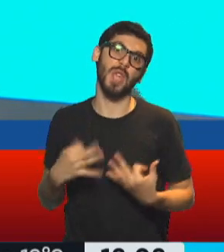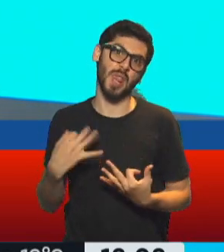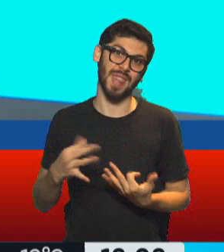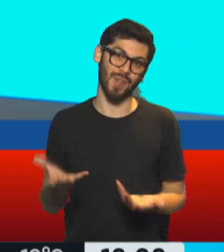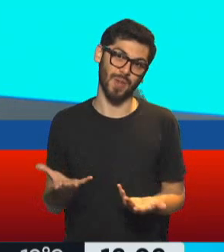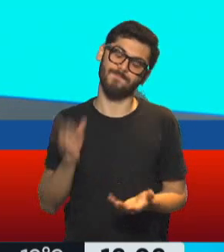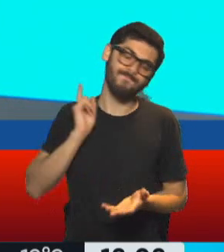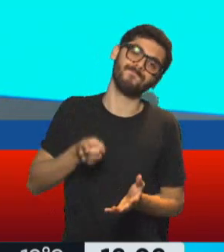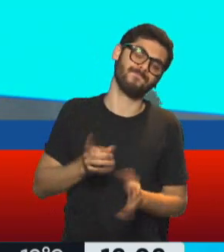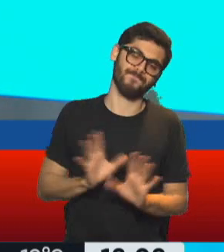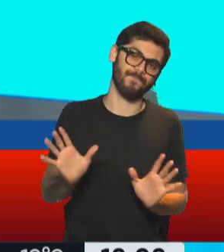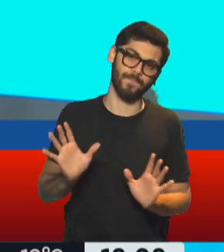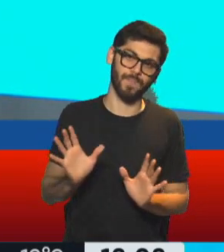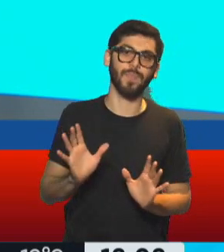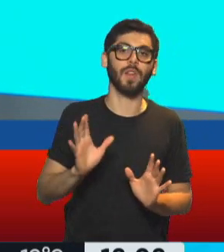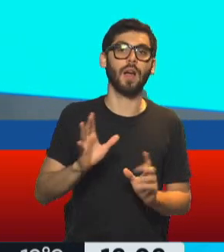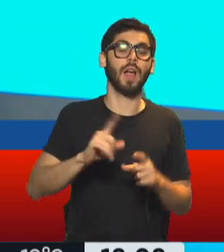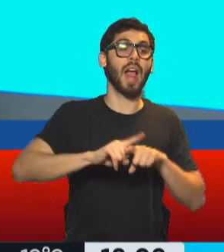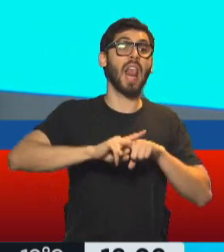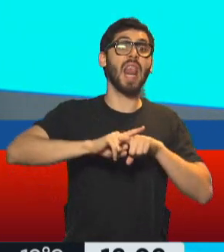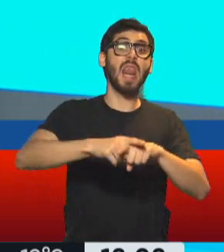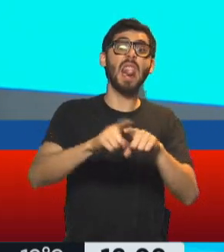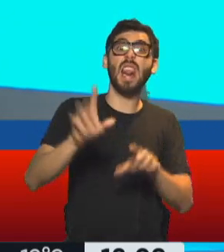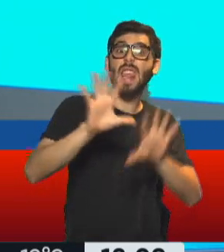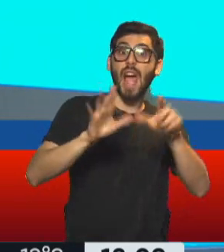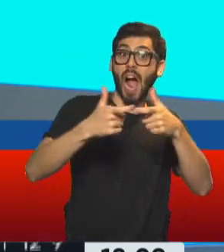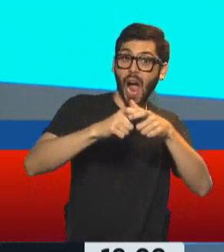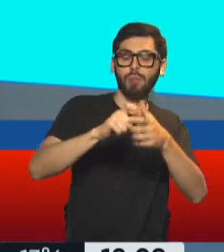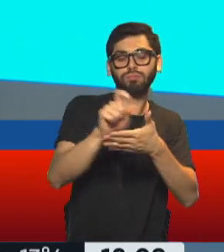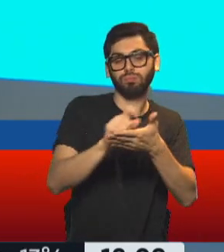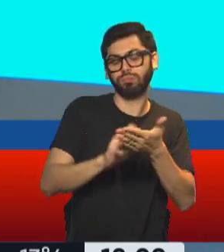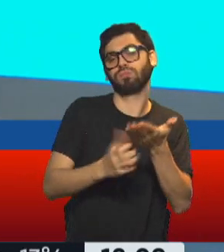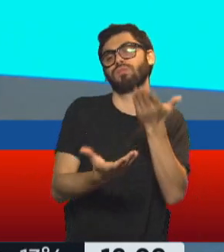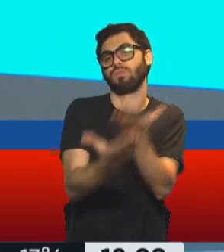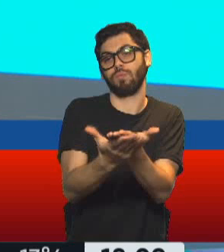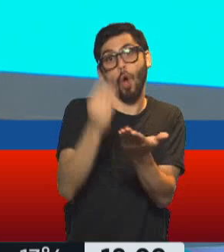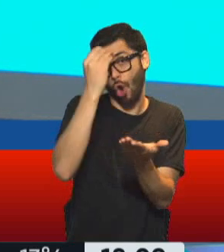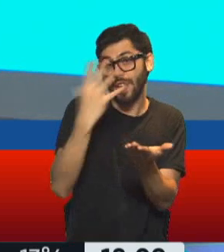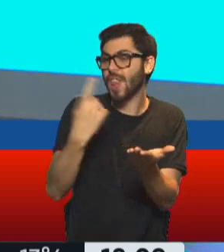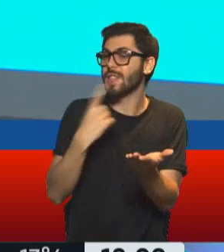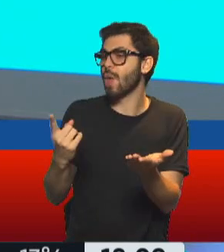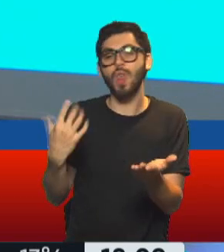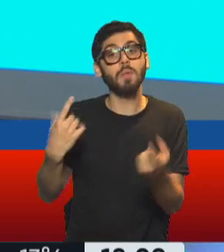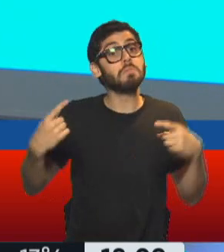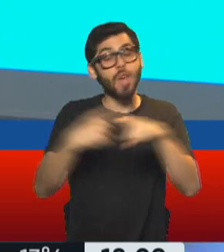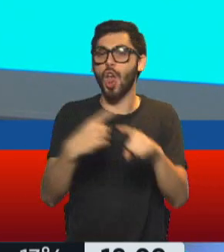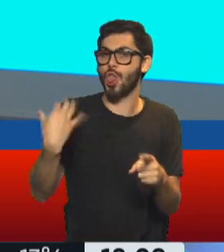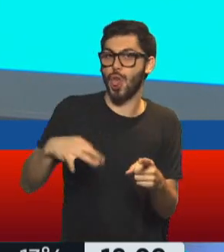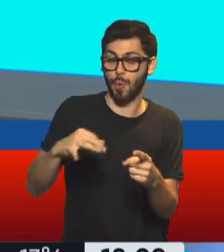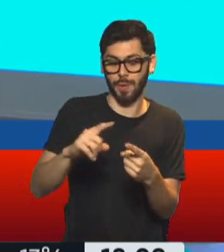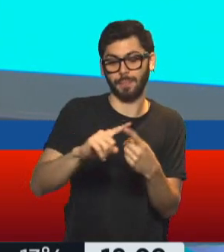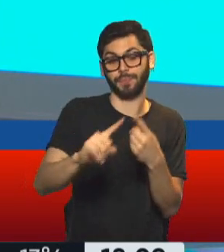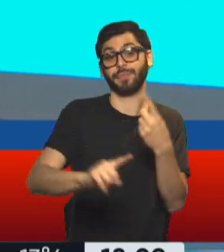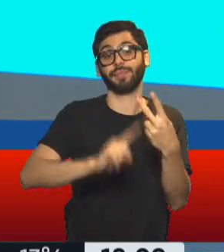palabra oficial en forma de comunicado de la Liga Profesional diciéndole a Boca que tiene que presentarse a jugar. Ya